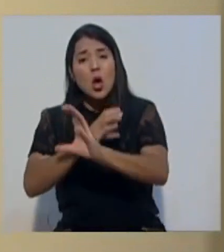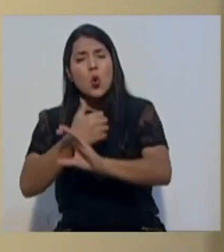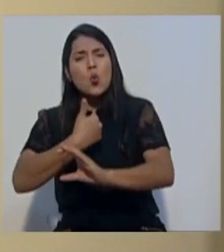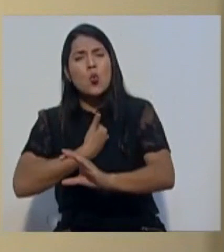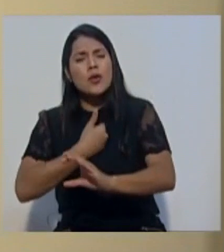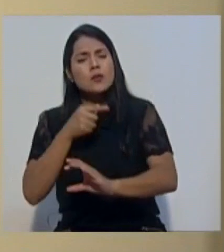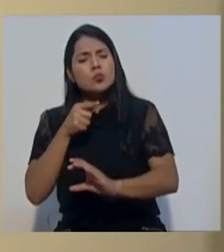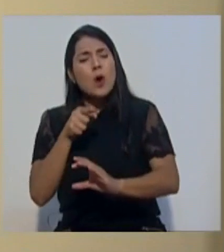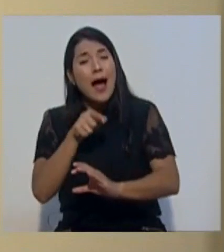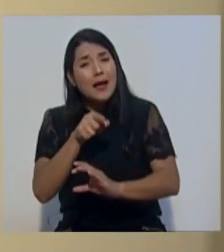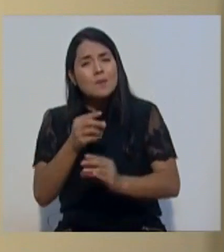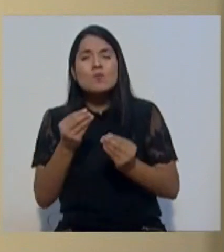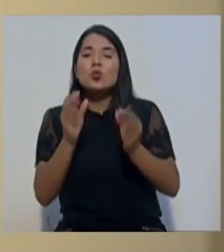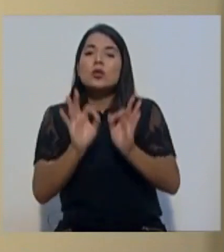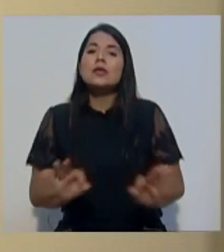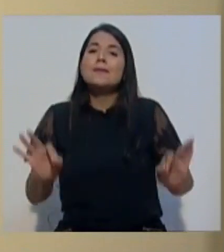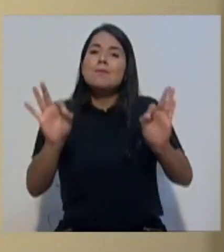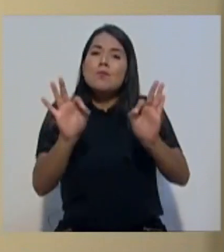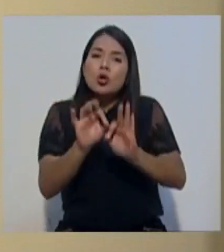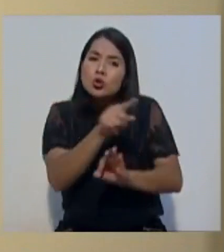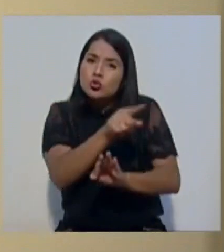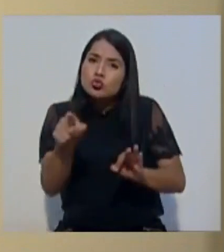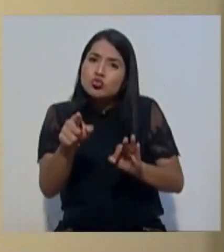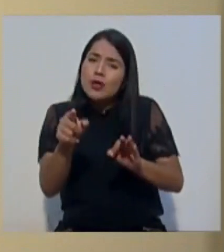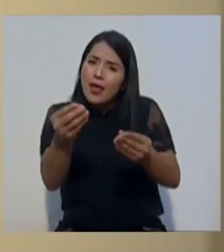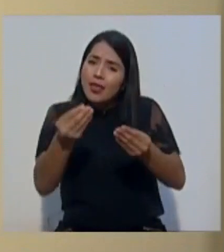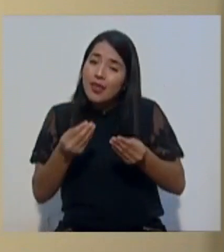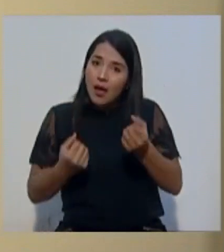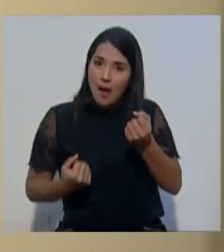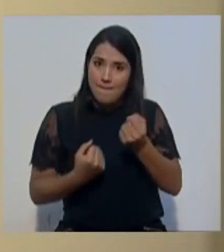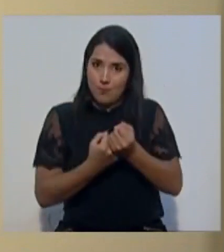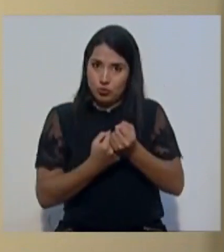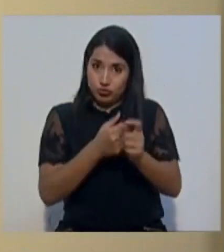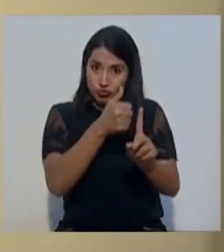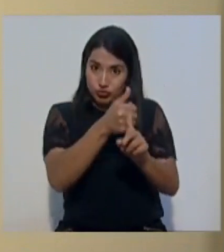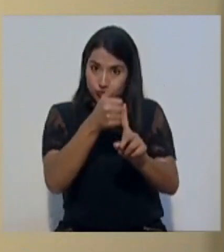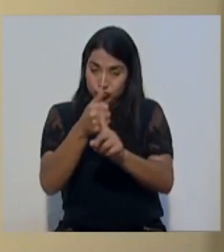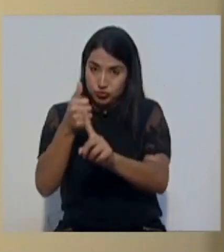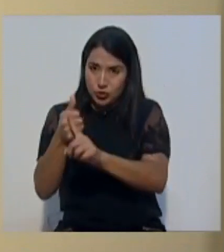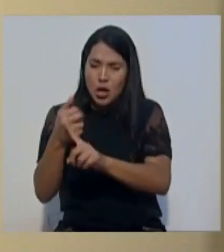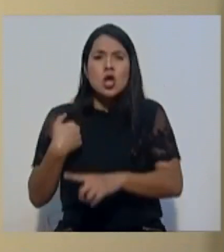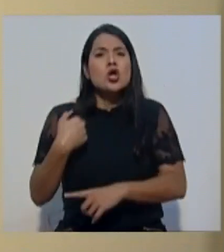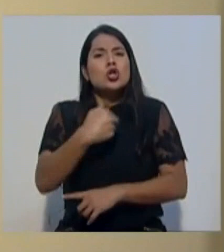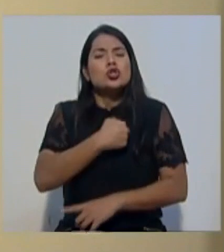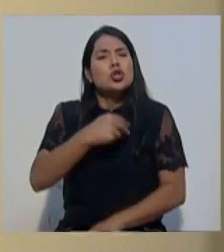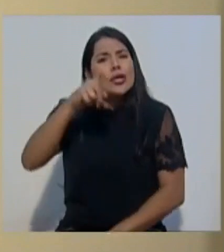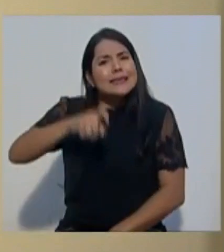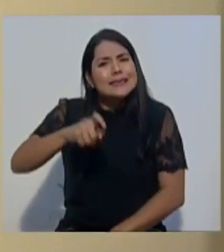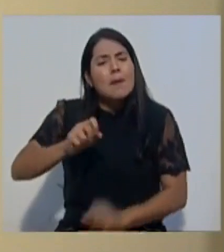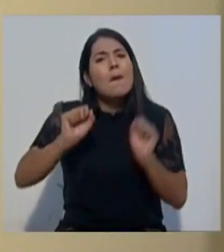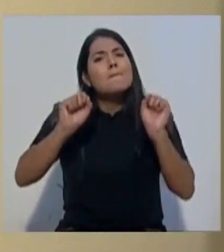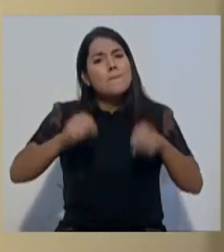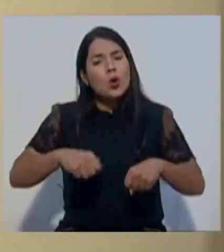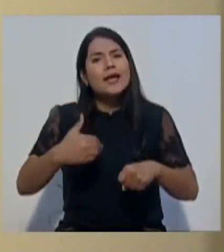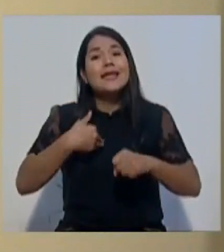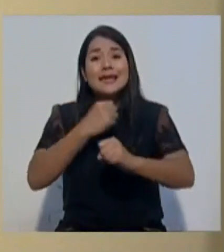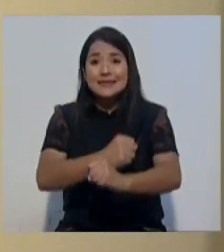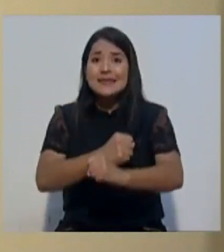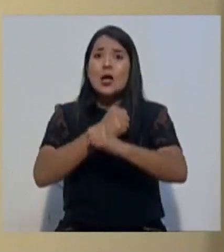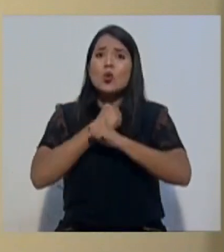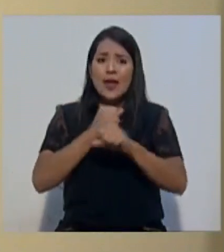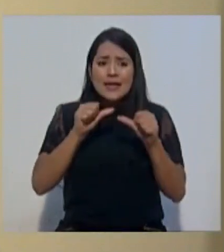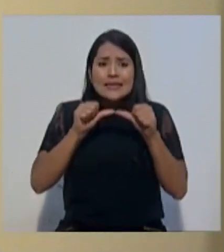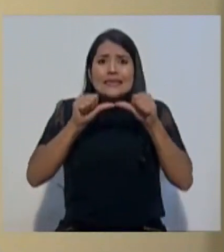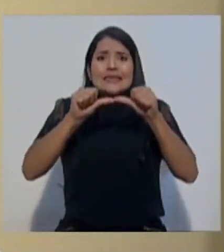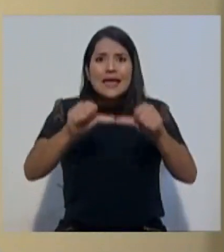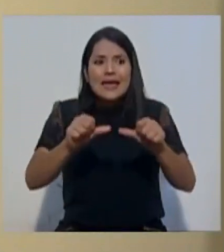fundamental contar con el apoyo de ustedes, los y las ciudadanas. Necesitamos poder garantizar continuidad en el